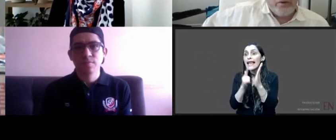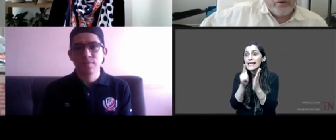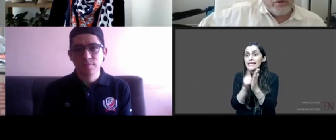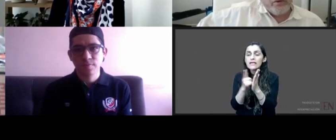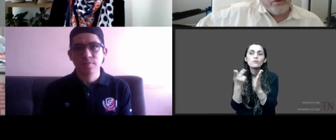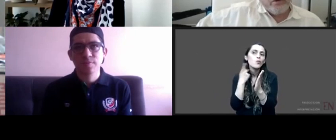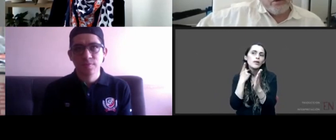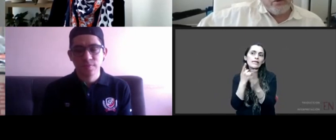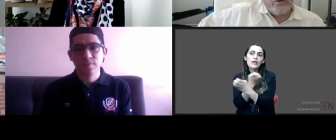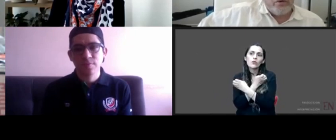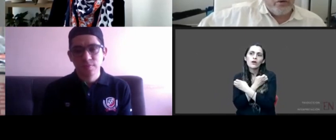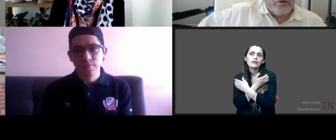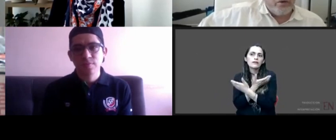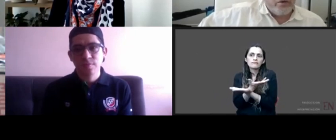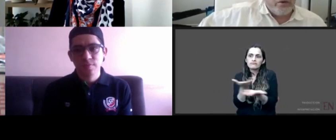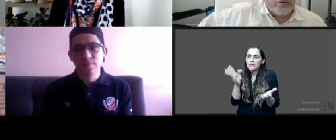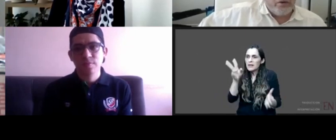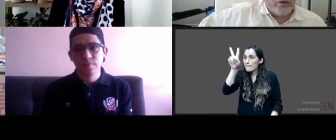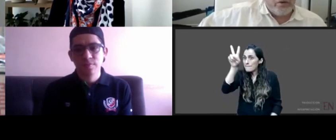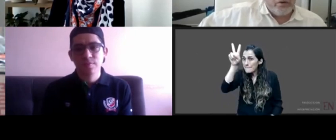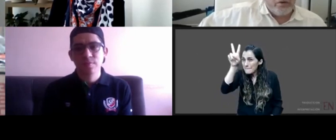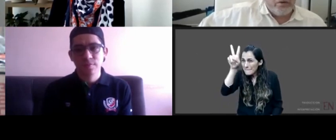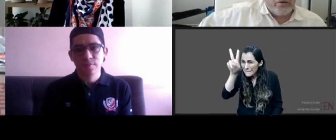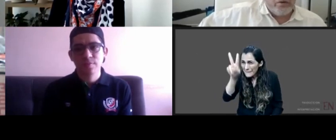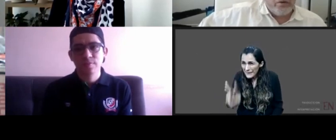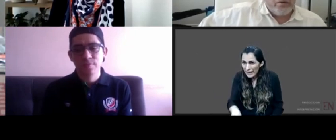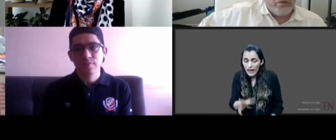sociales no obligan a desarrollar